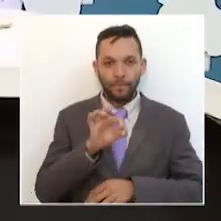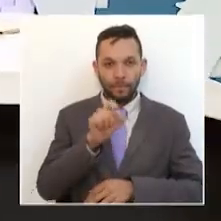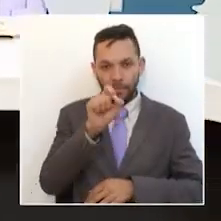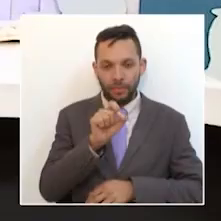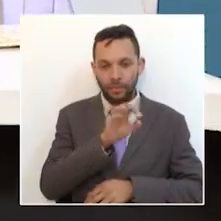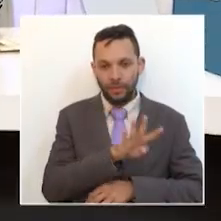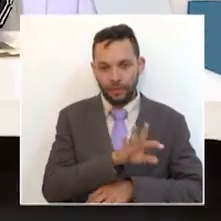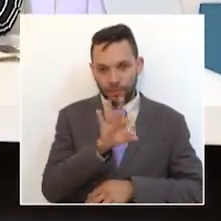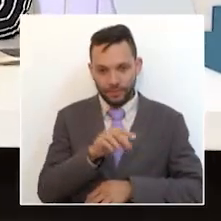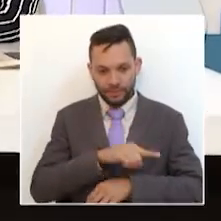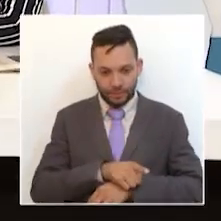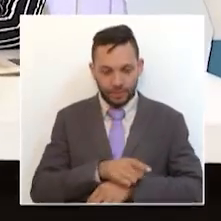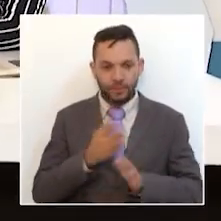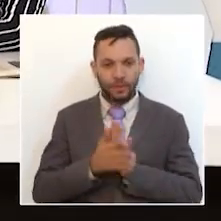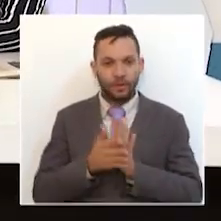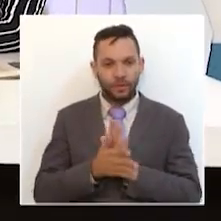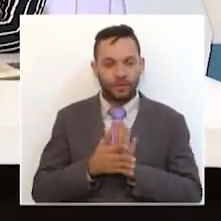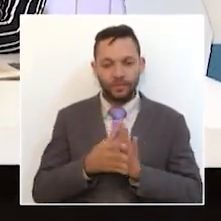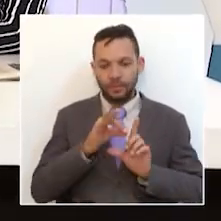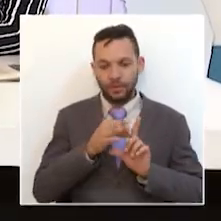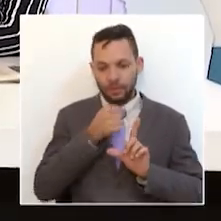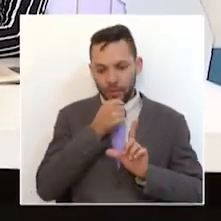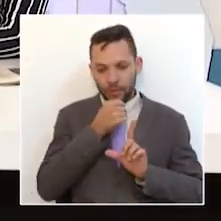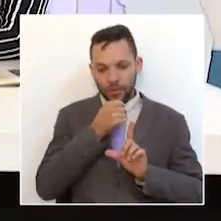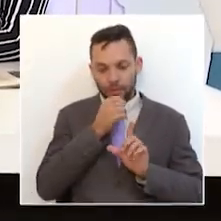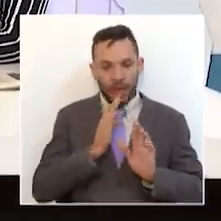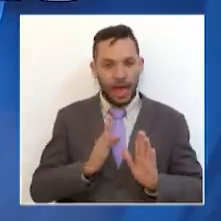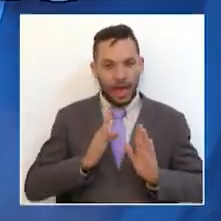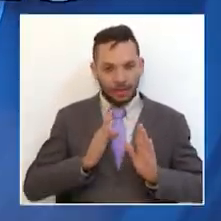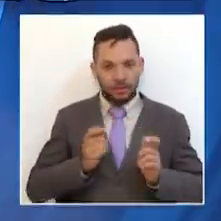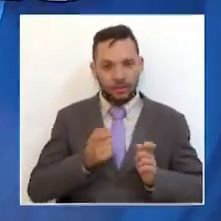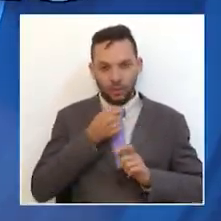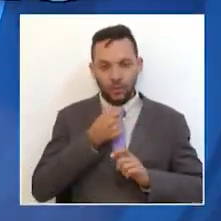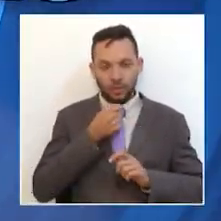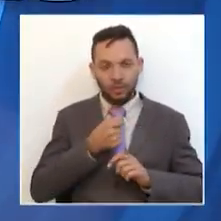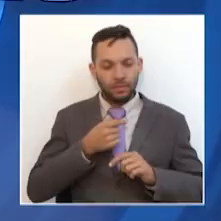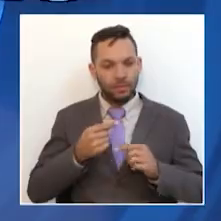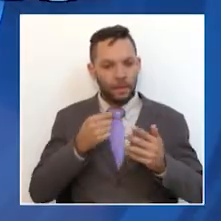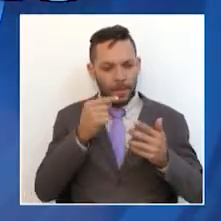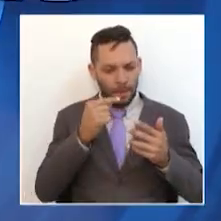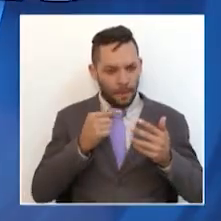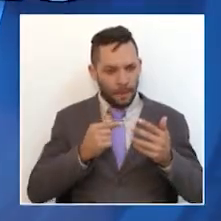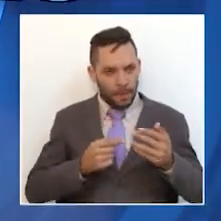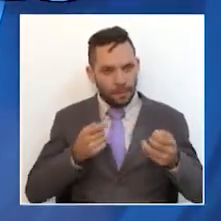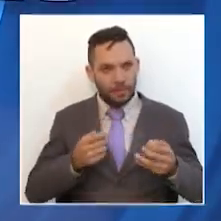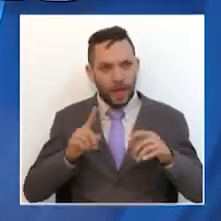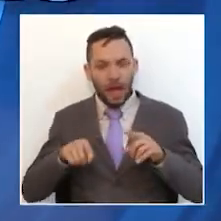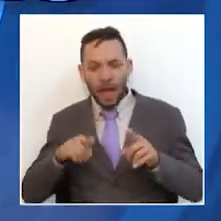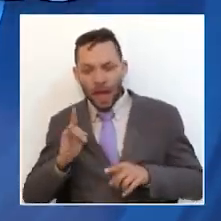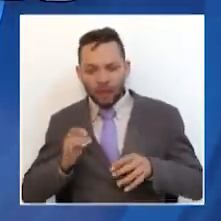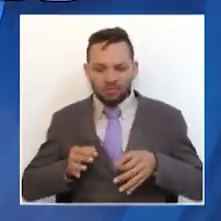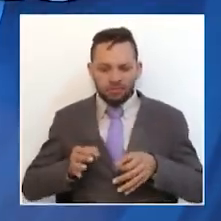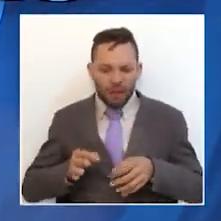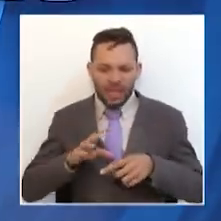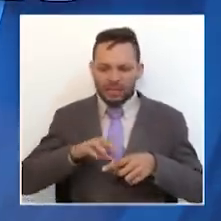8:43, más información en Telecafé Noticias. Mucha atención a esta noticia. Los requerimientos por garantía, demoras en citas médicas y denuncias